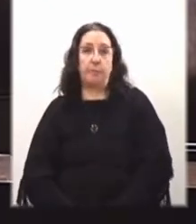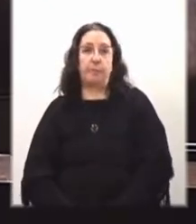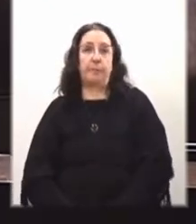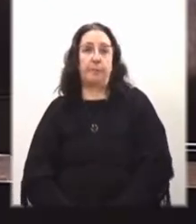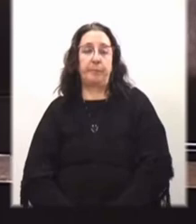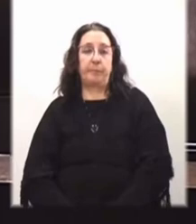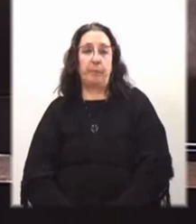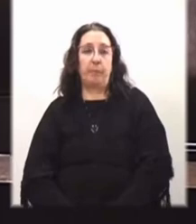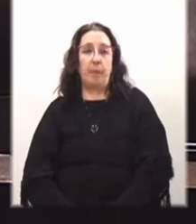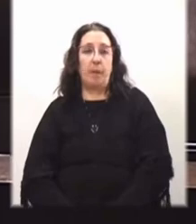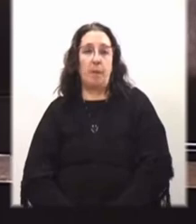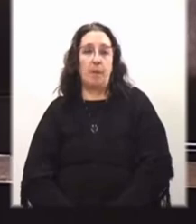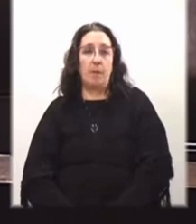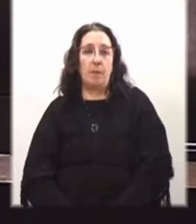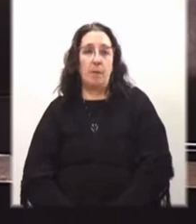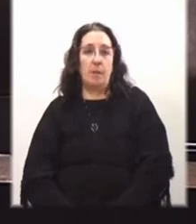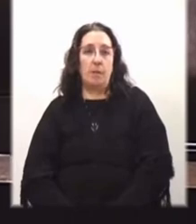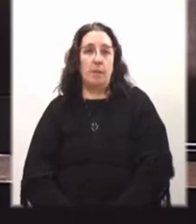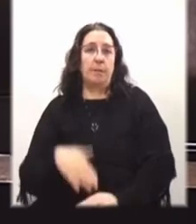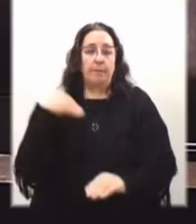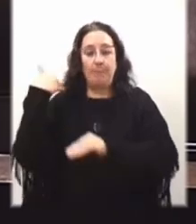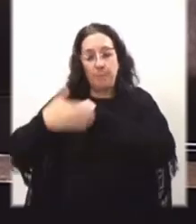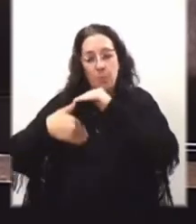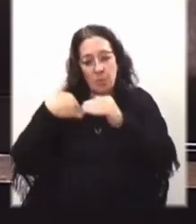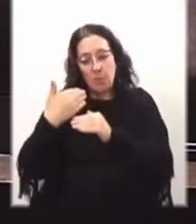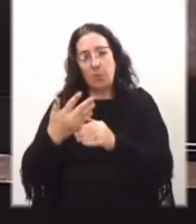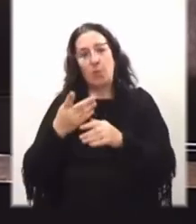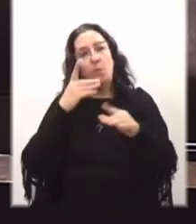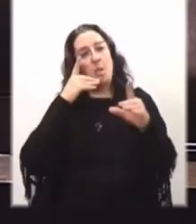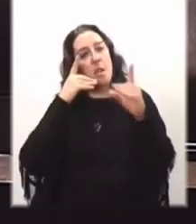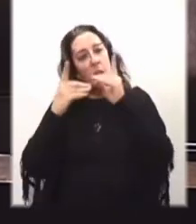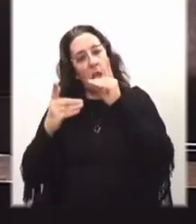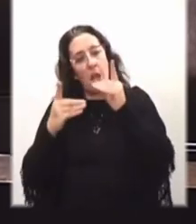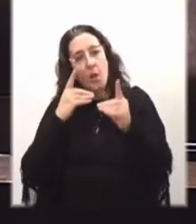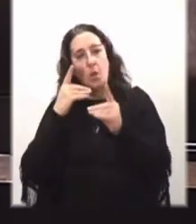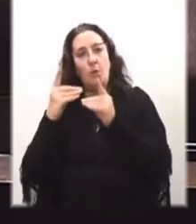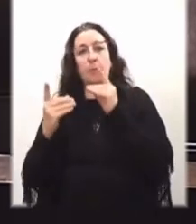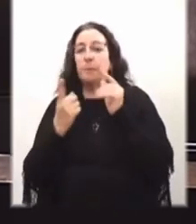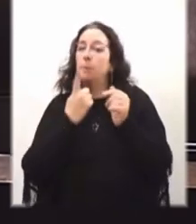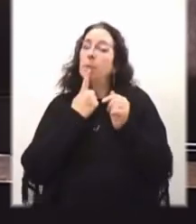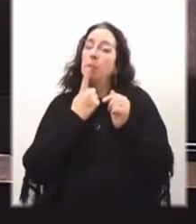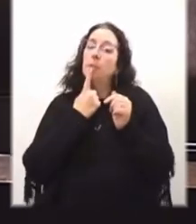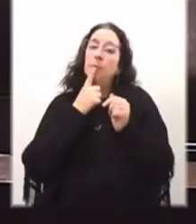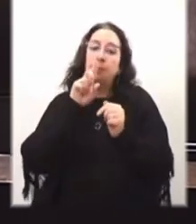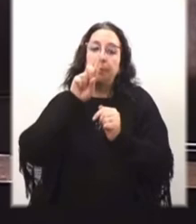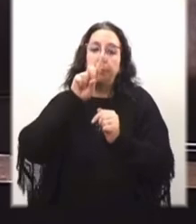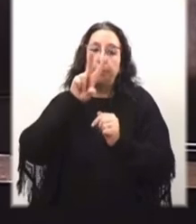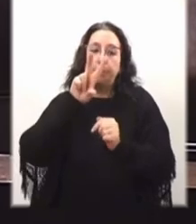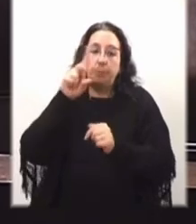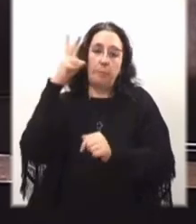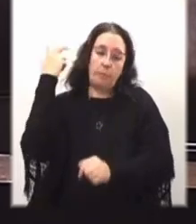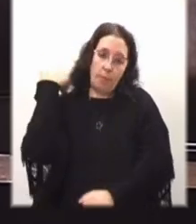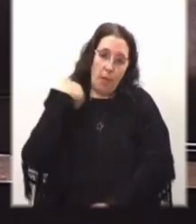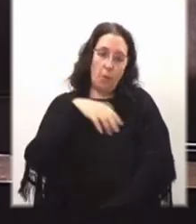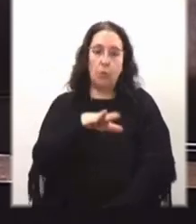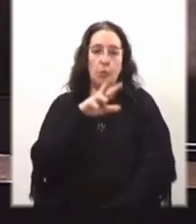en el proceso de diálogo que se estaba dando a nivel político, el 12 de agosto del 83,